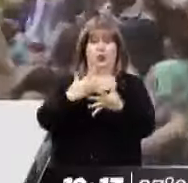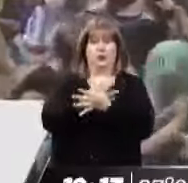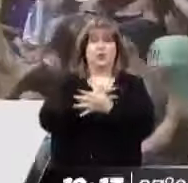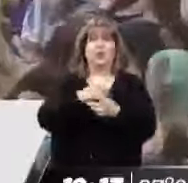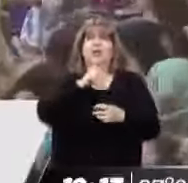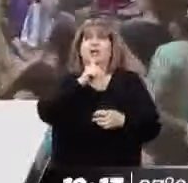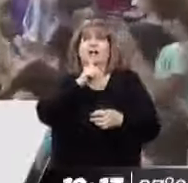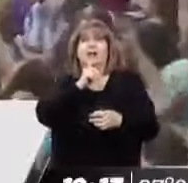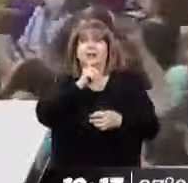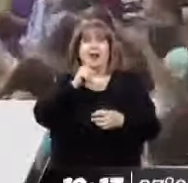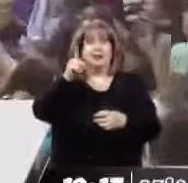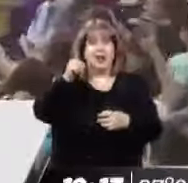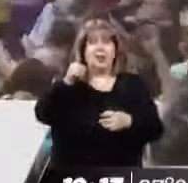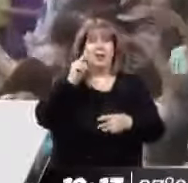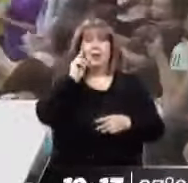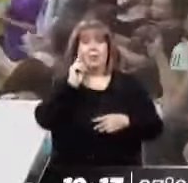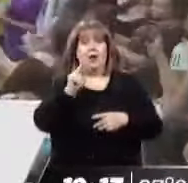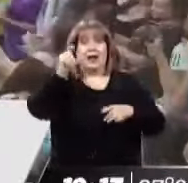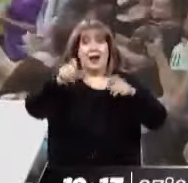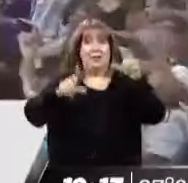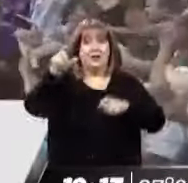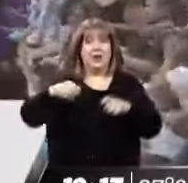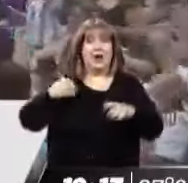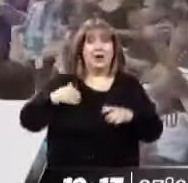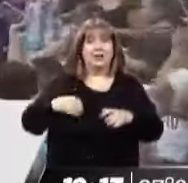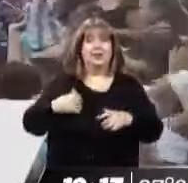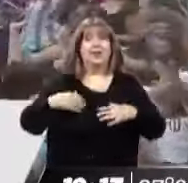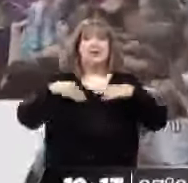Qatar para la concentración va a ser clave, ver que la gente se vuelve a ilusionar gracias a ellos.